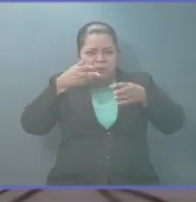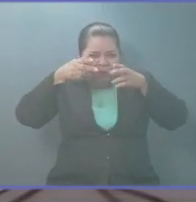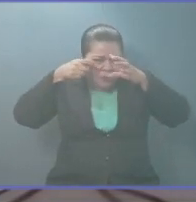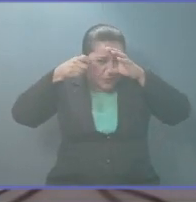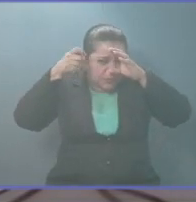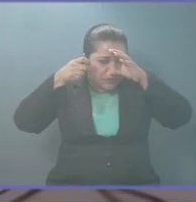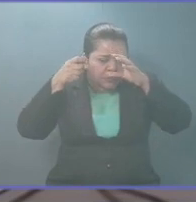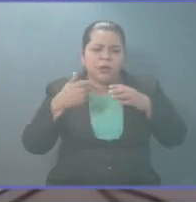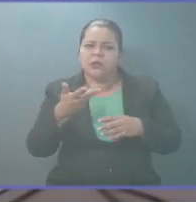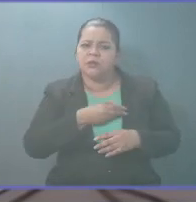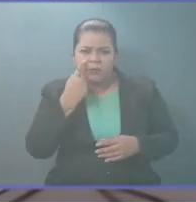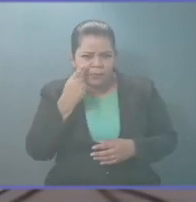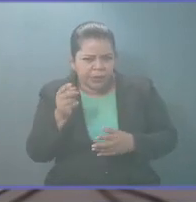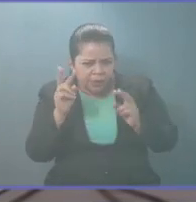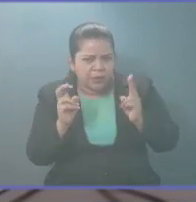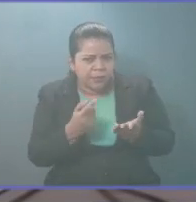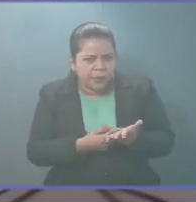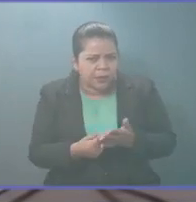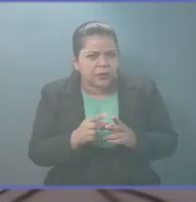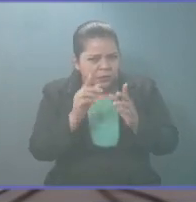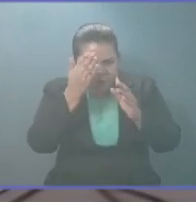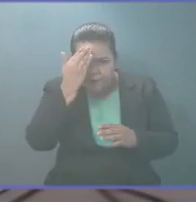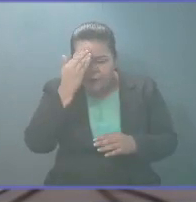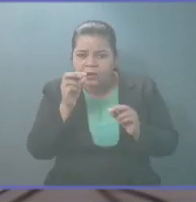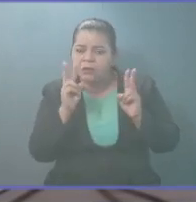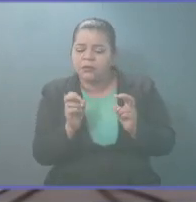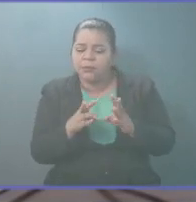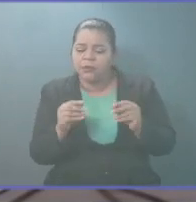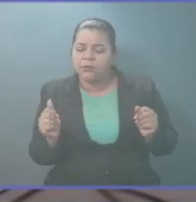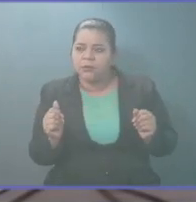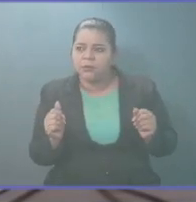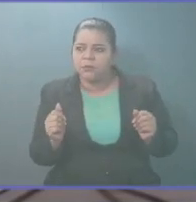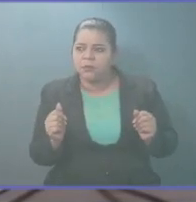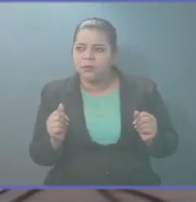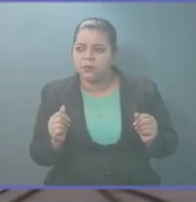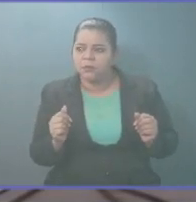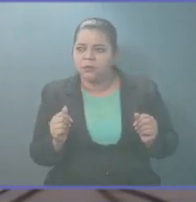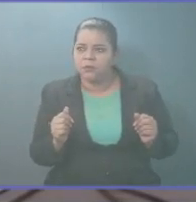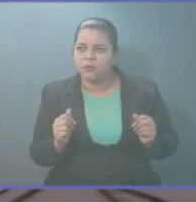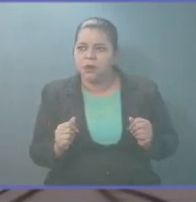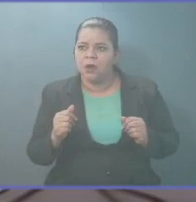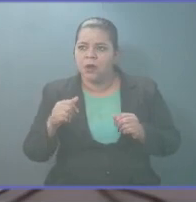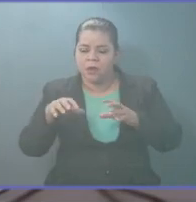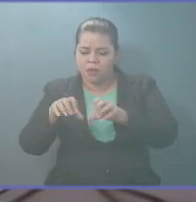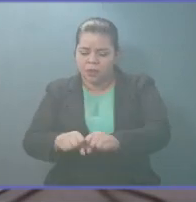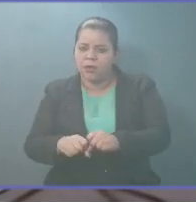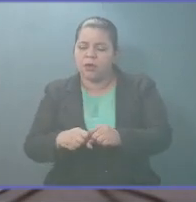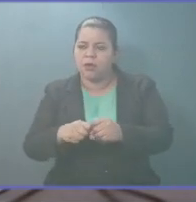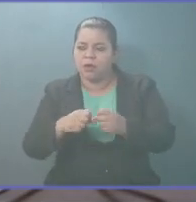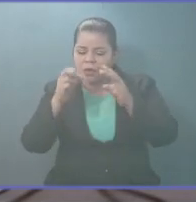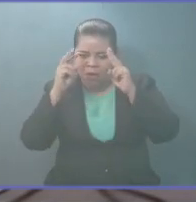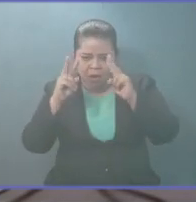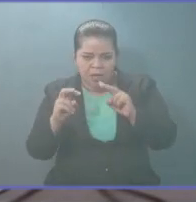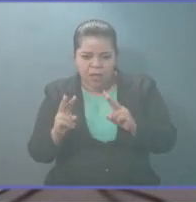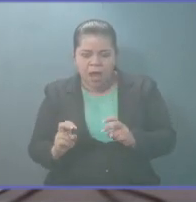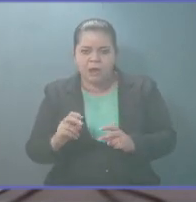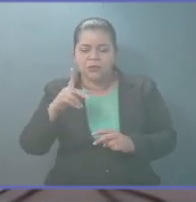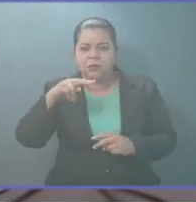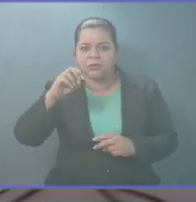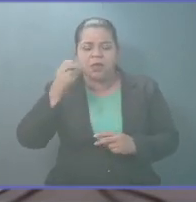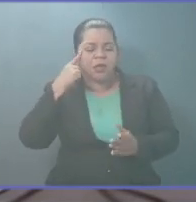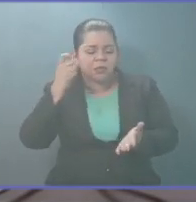Bueno, en ese caso, no sé, diputada, si satisface esa explicación. Sí, ¿verdad? Entonces, los que estén de